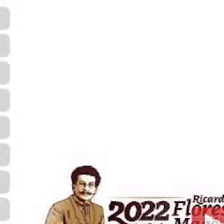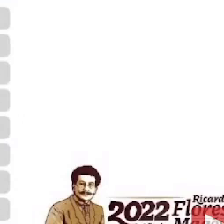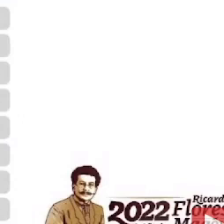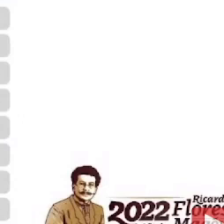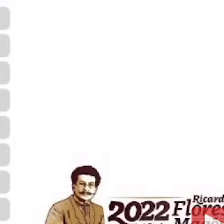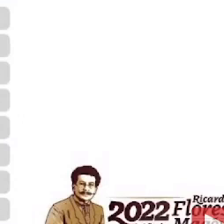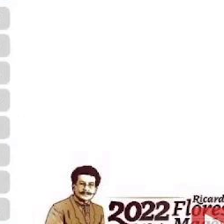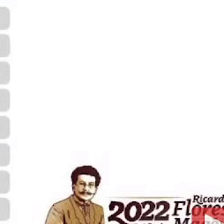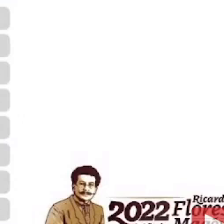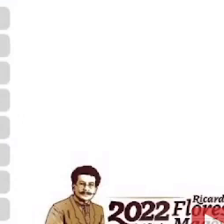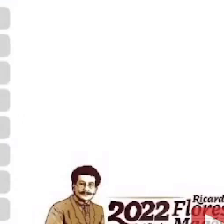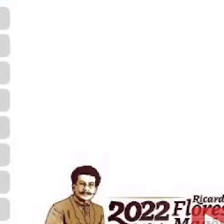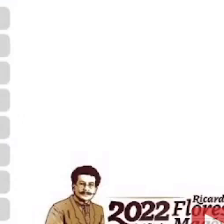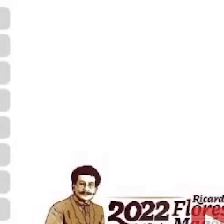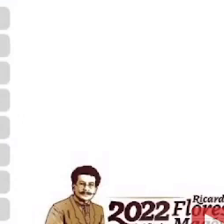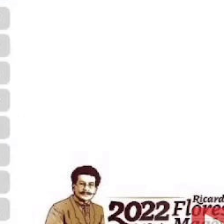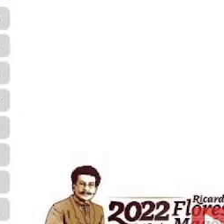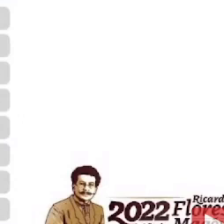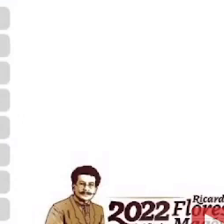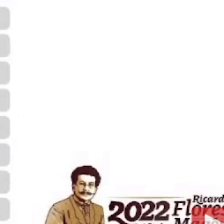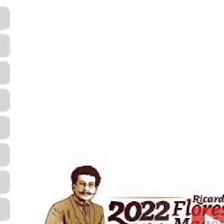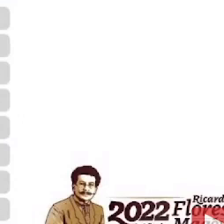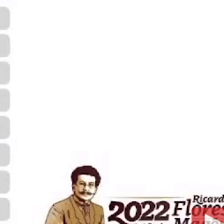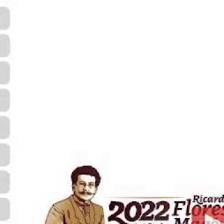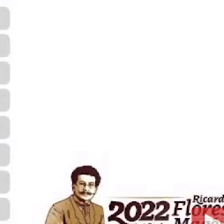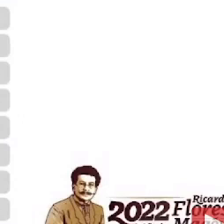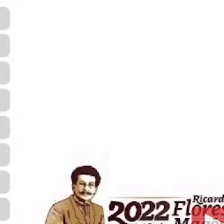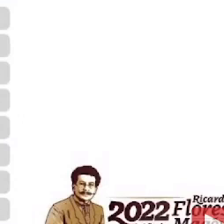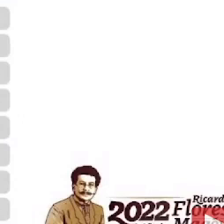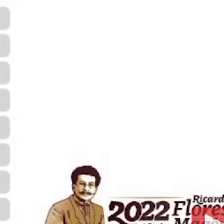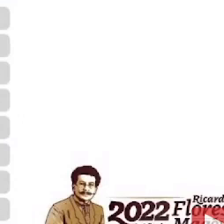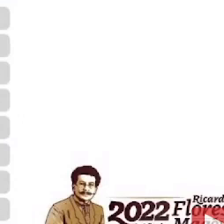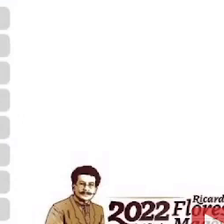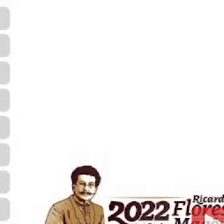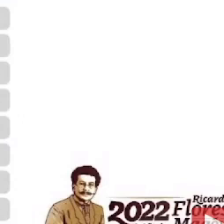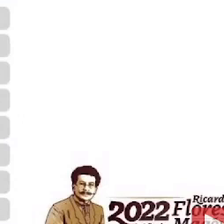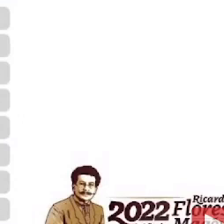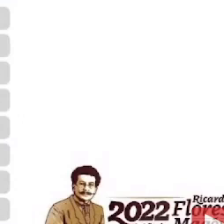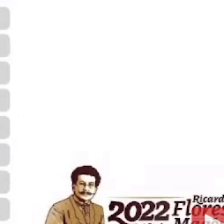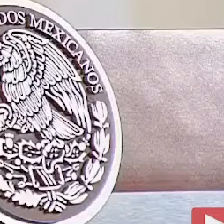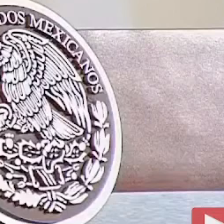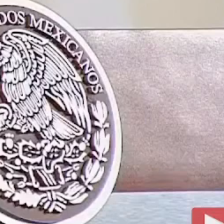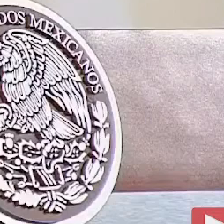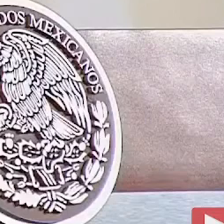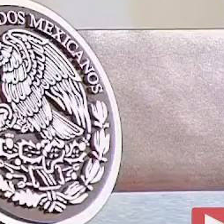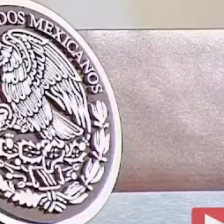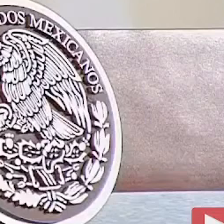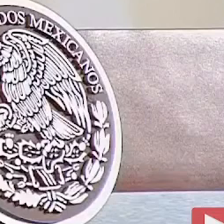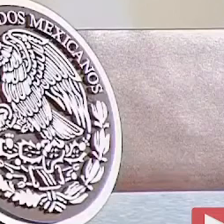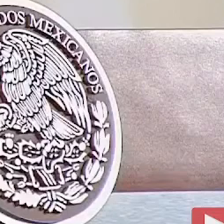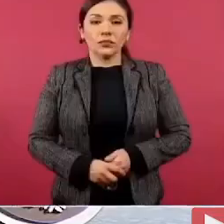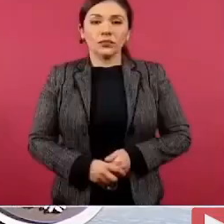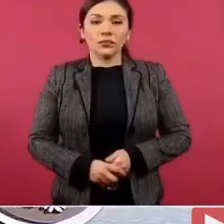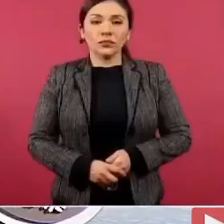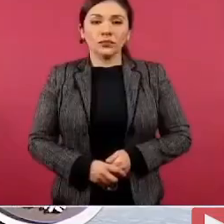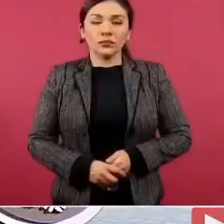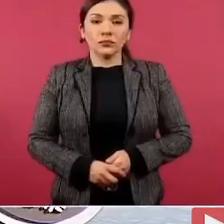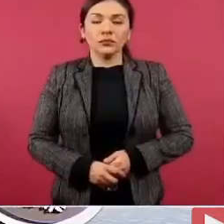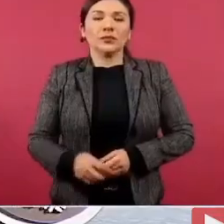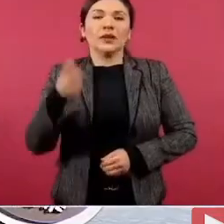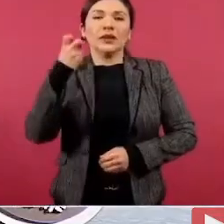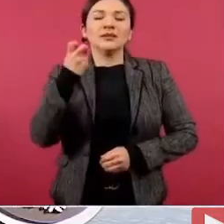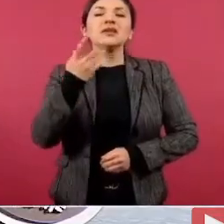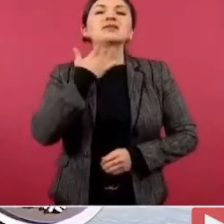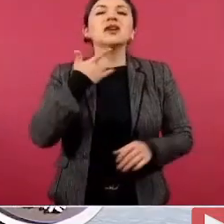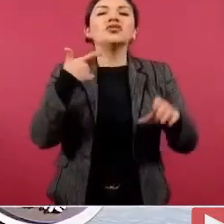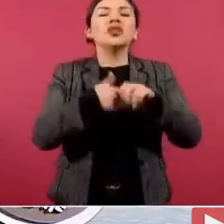16 centavos. Pasamos ahora a un combustible muy importante, sobre todo en el autotransporte de carga en nuestro país, el cual es el